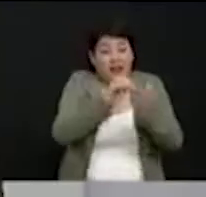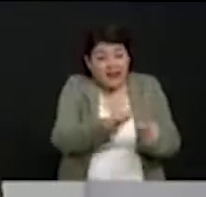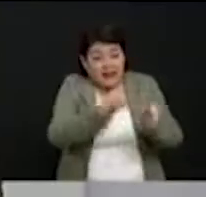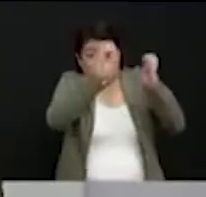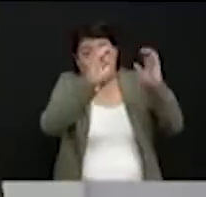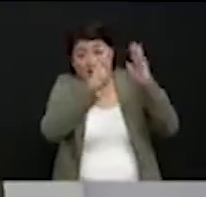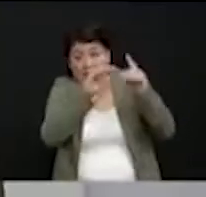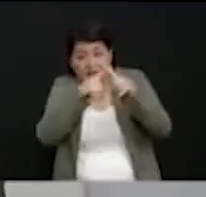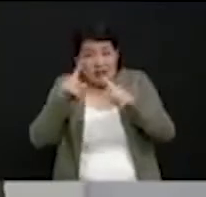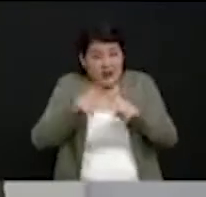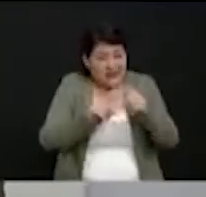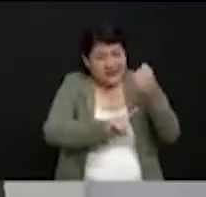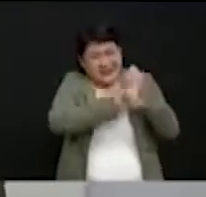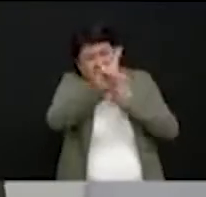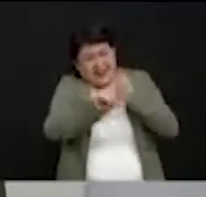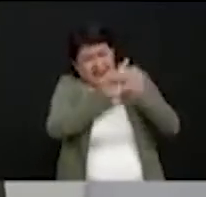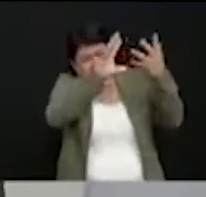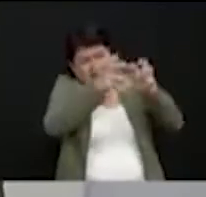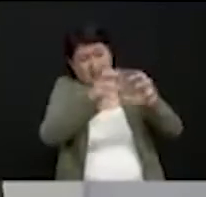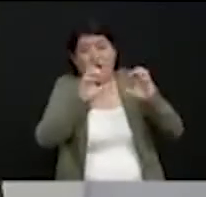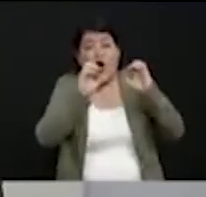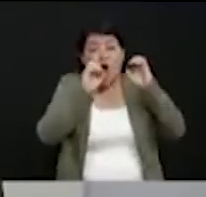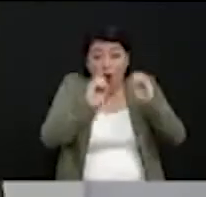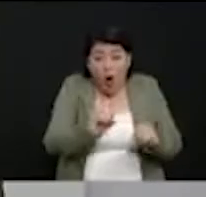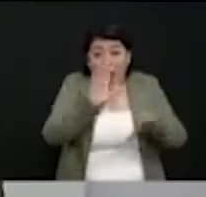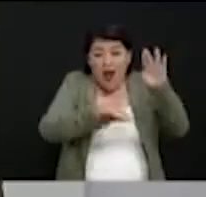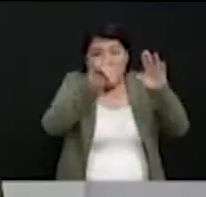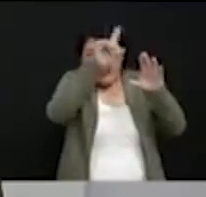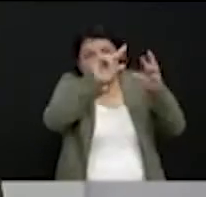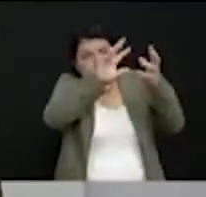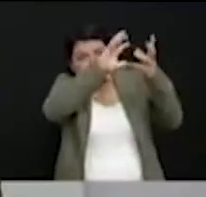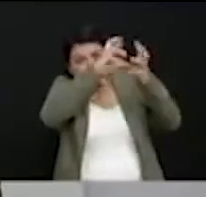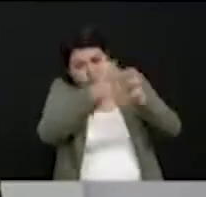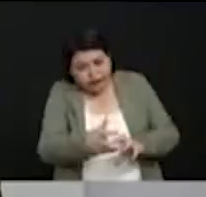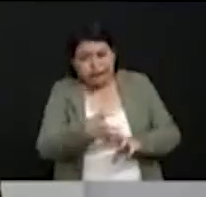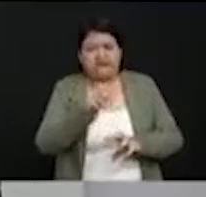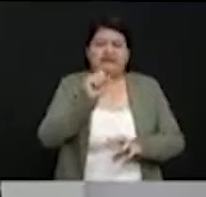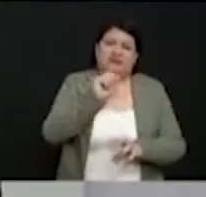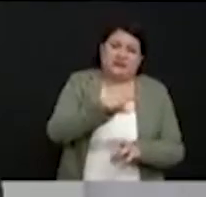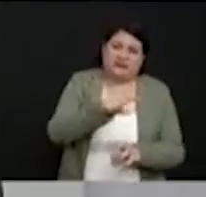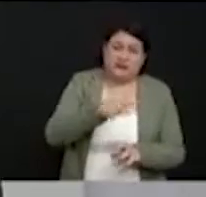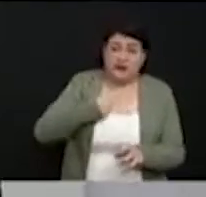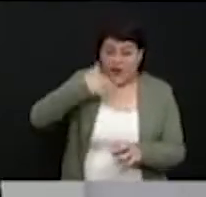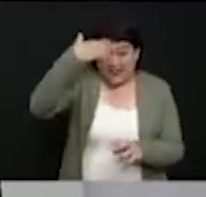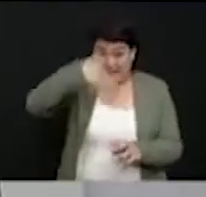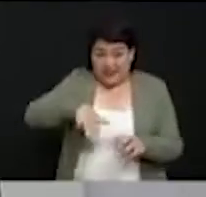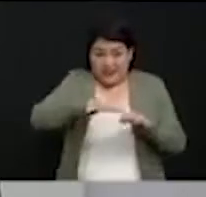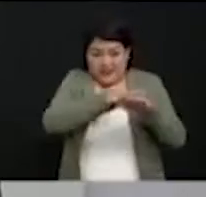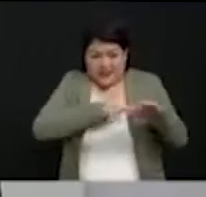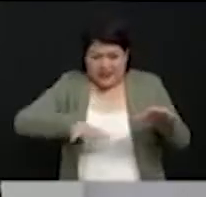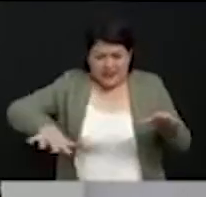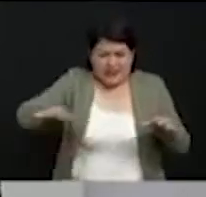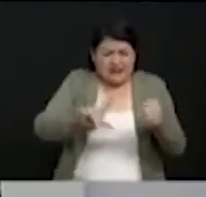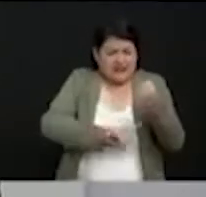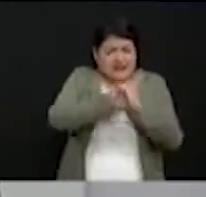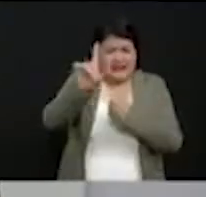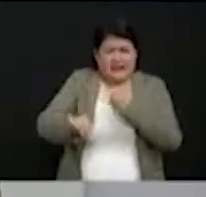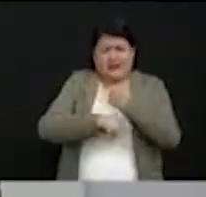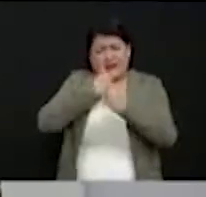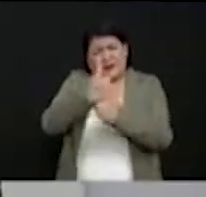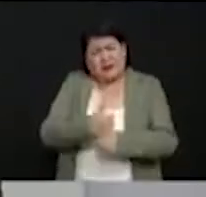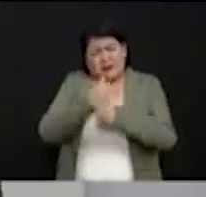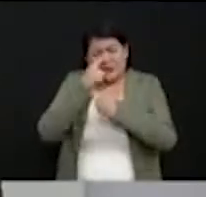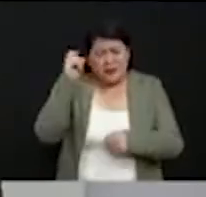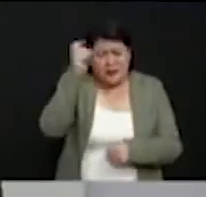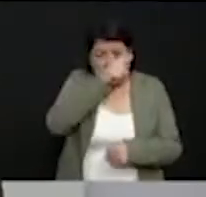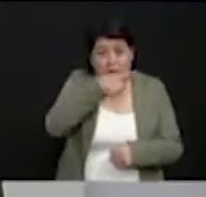sufrieron graves daños o fueron destruidos a causa de estos desastres a pesar de estos dolorosos acontecimientos